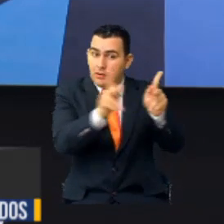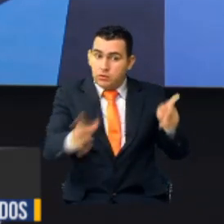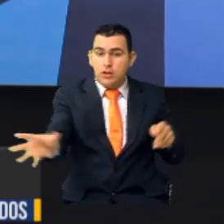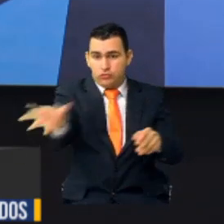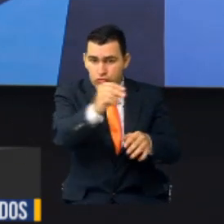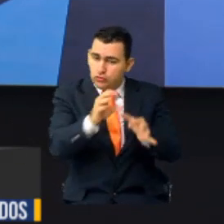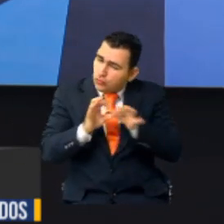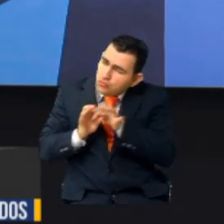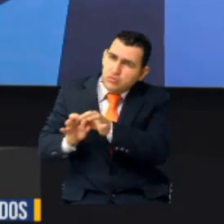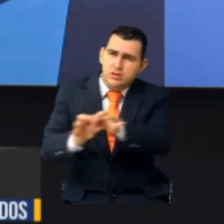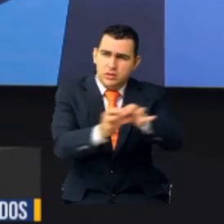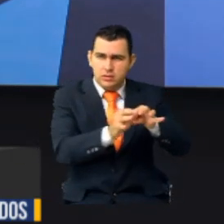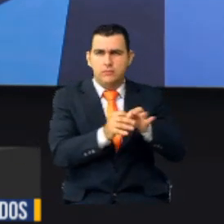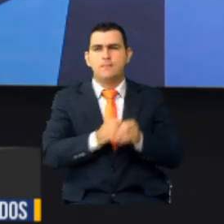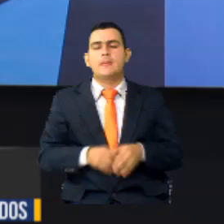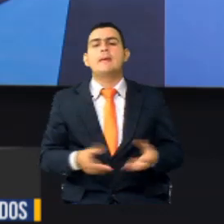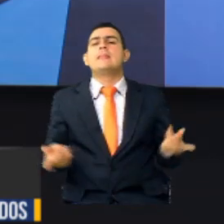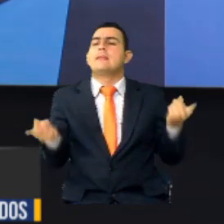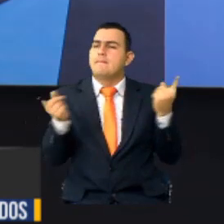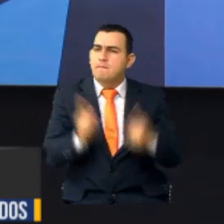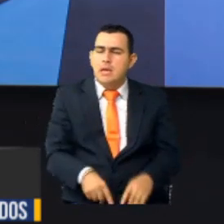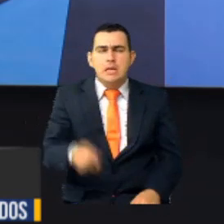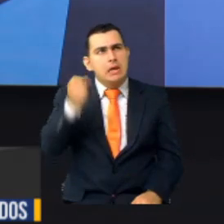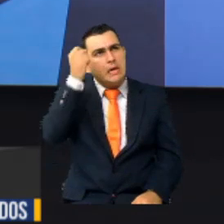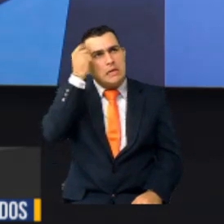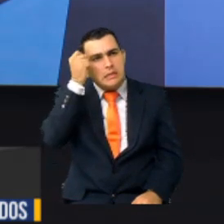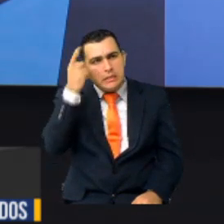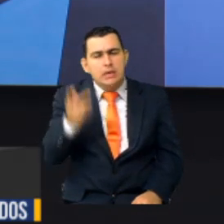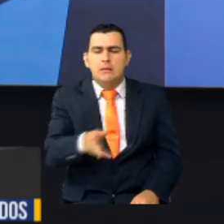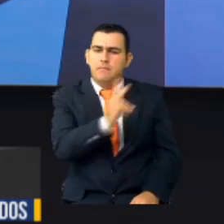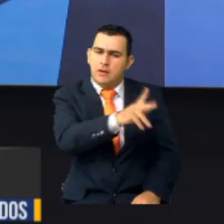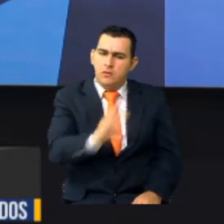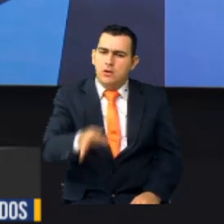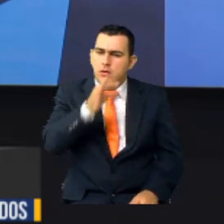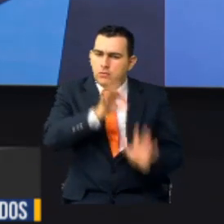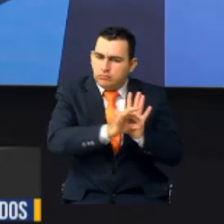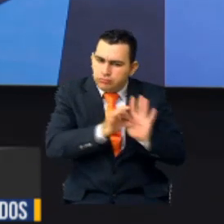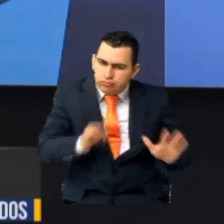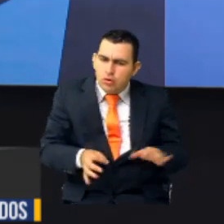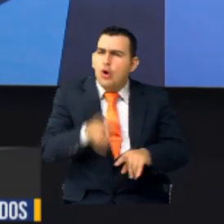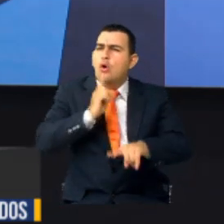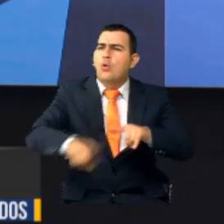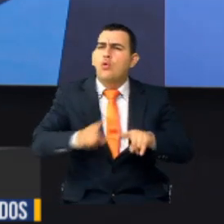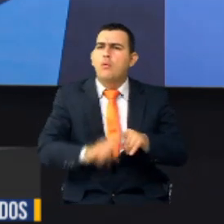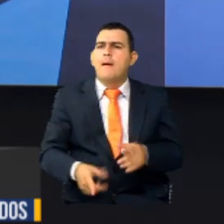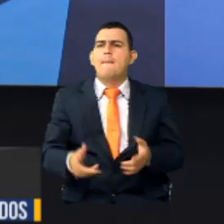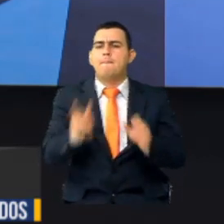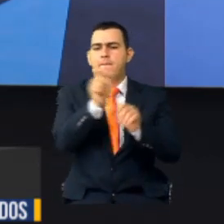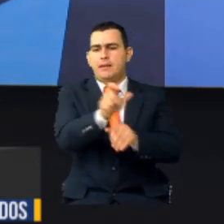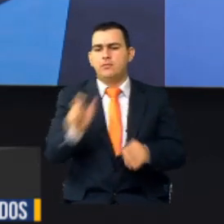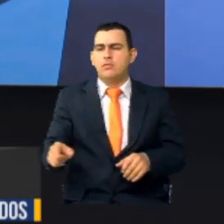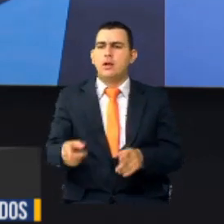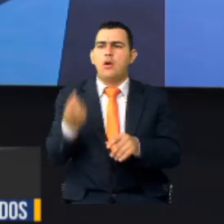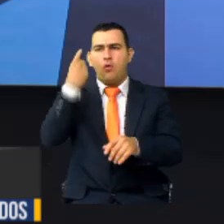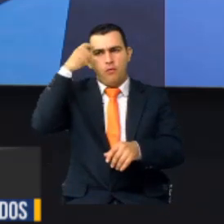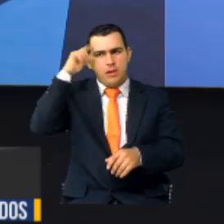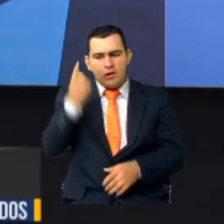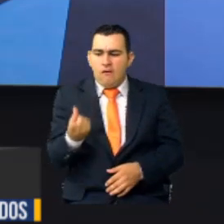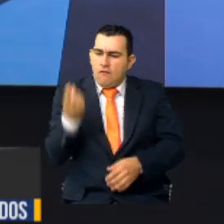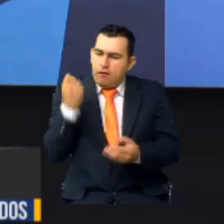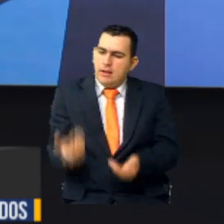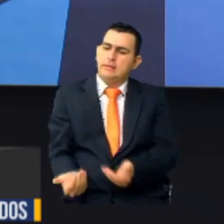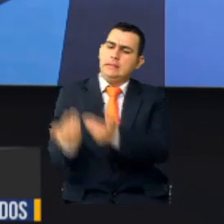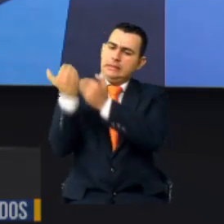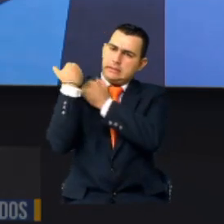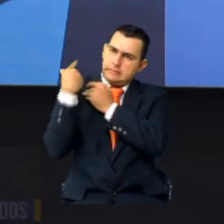como ciudadanía y entender que la delincuencia, la violencia, la drogadicción son consecuencia de la incapacidad del Estado para poder garantizar el acceso a